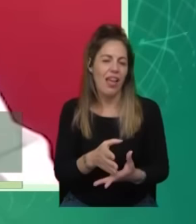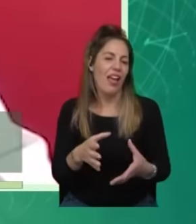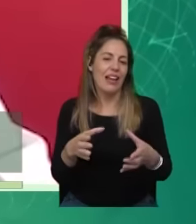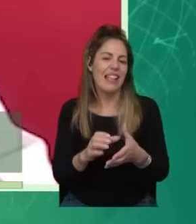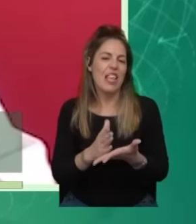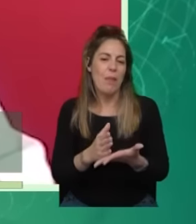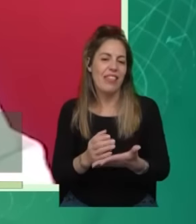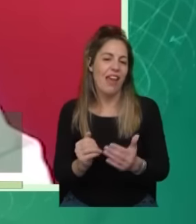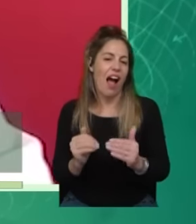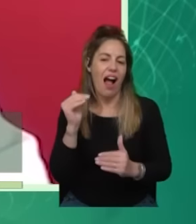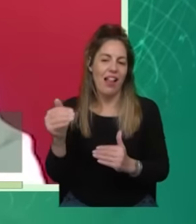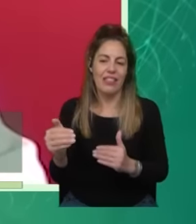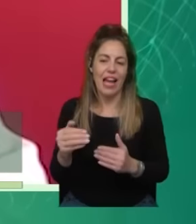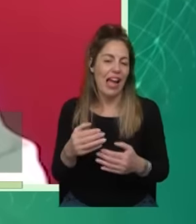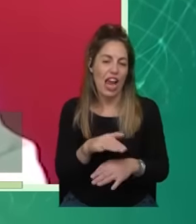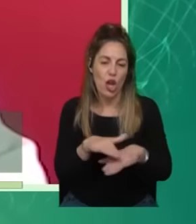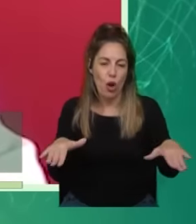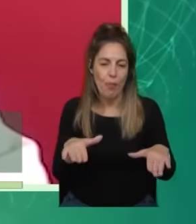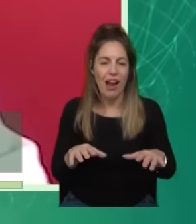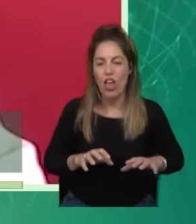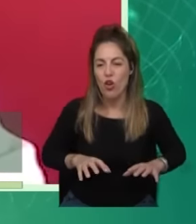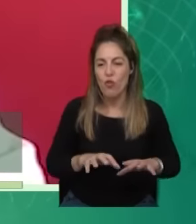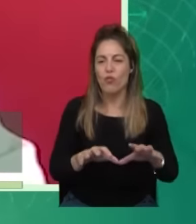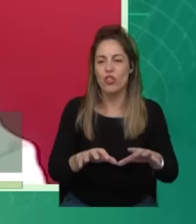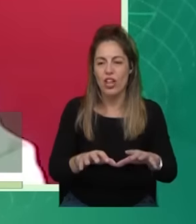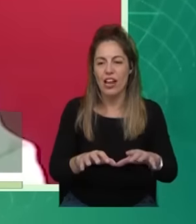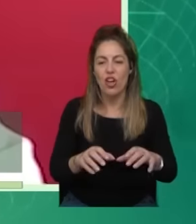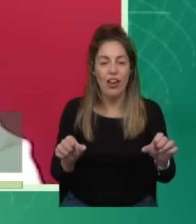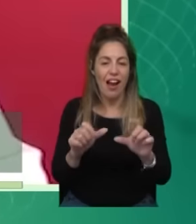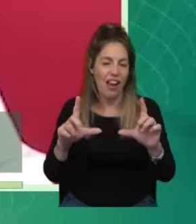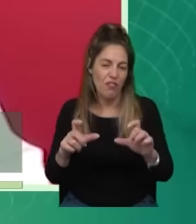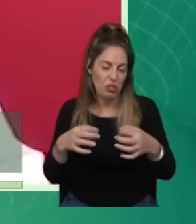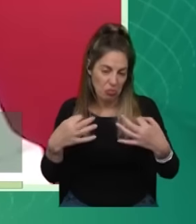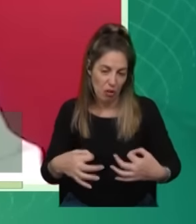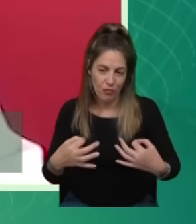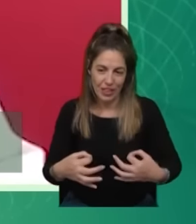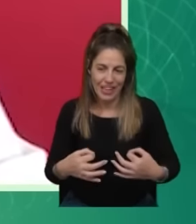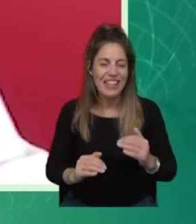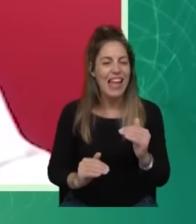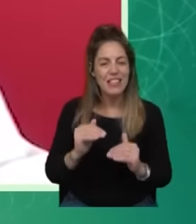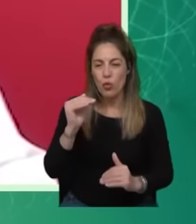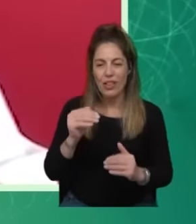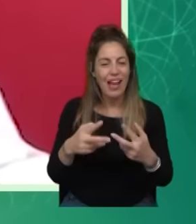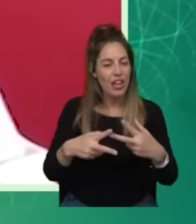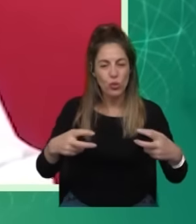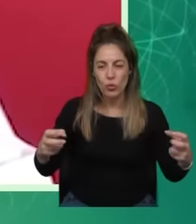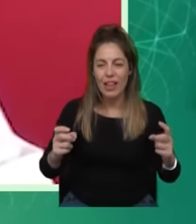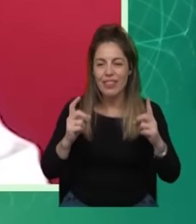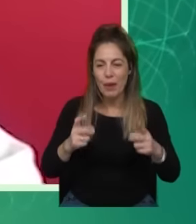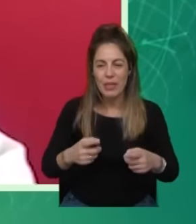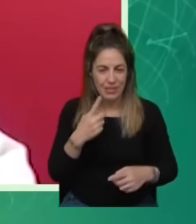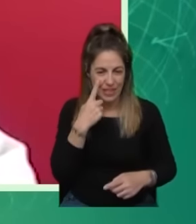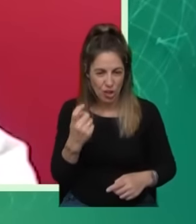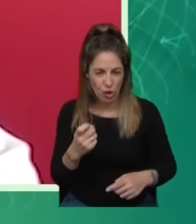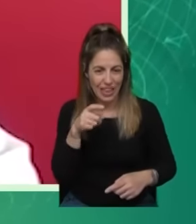era normal que un funcionario vaya a hacerle la foto y que se ponga a su servicio, ¿no? Entonces, esa desigualdad estructural también se nota